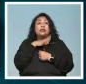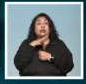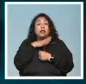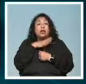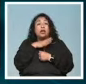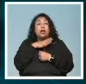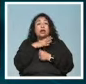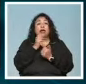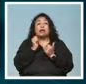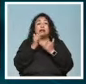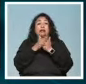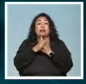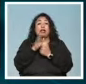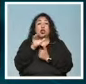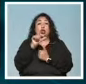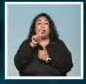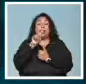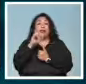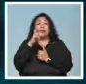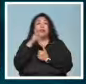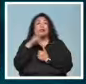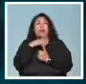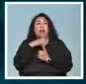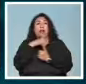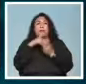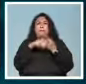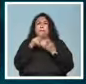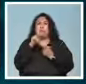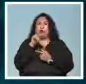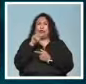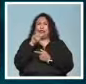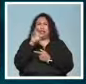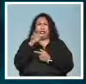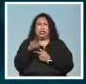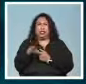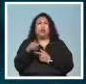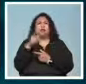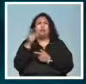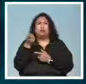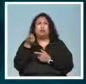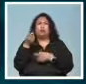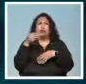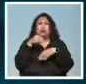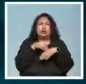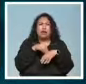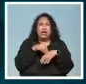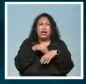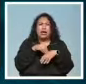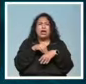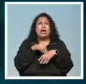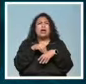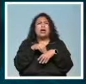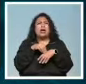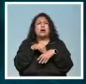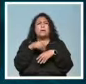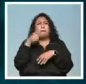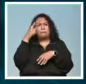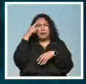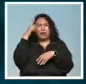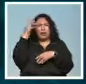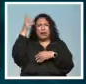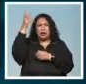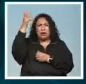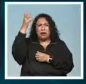cuando estrenó El Anticristo, una remora de pudrición. El Anticristo le pusieron un elemento para que